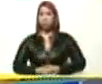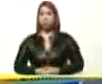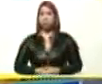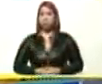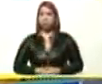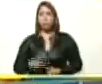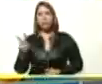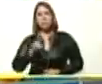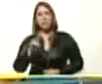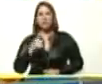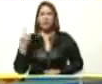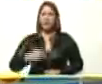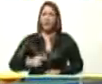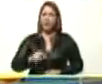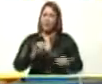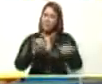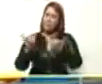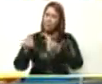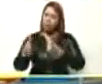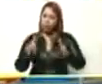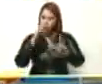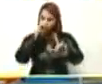Venezuela, su propio rumbo,